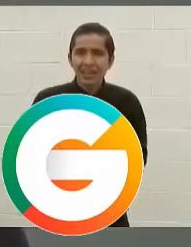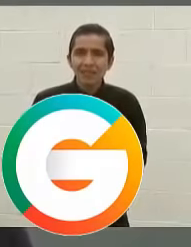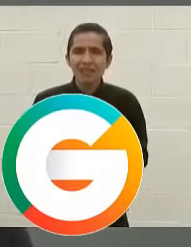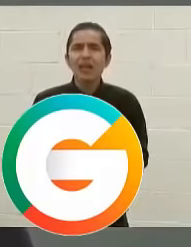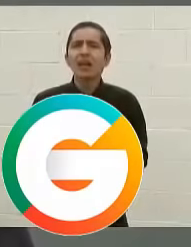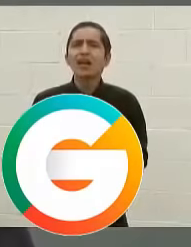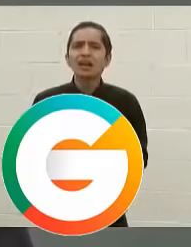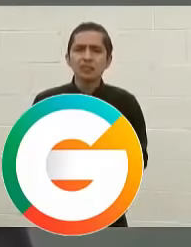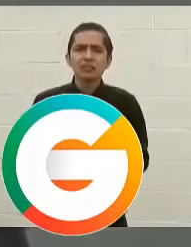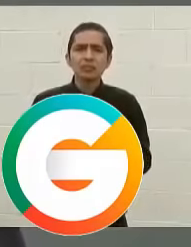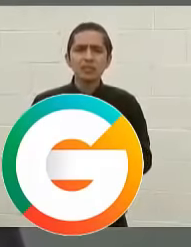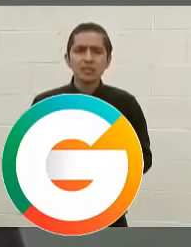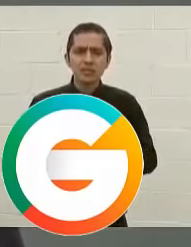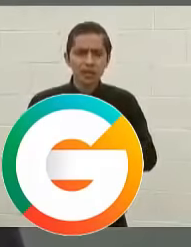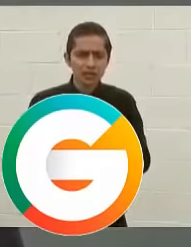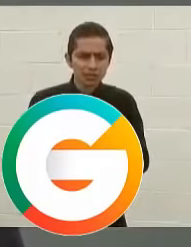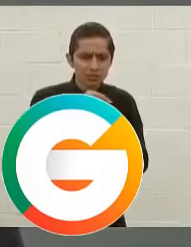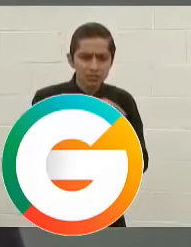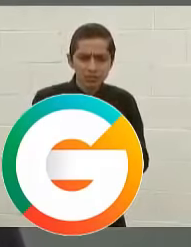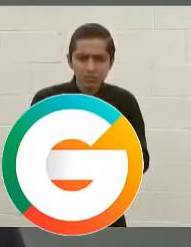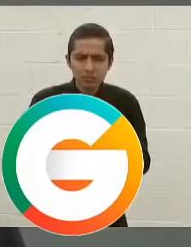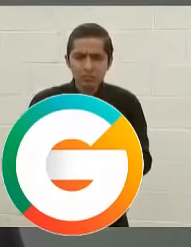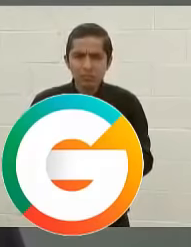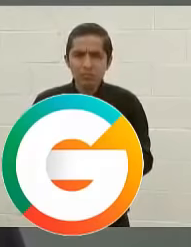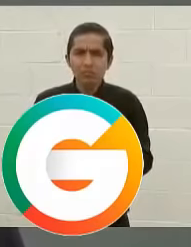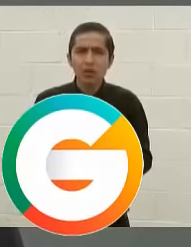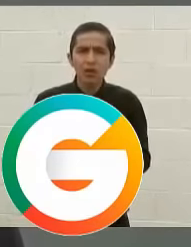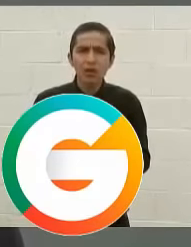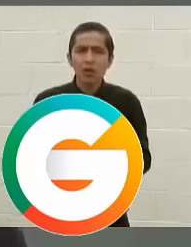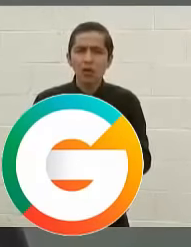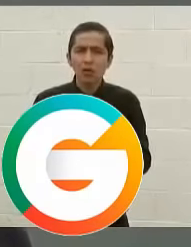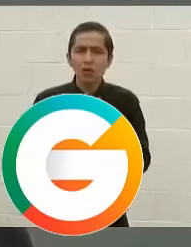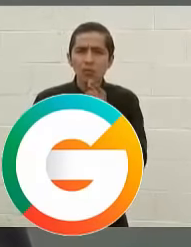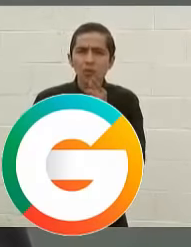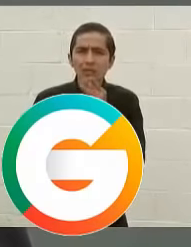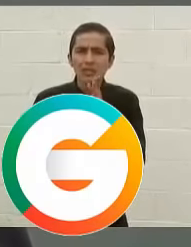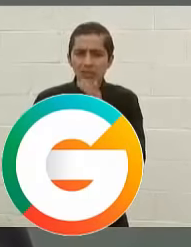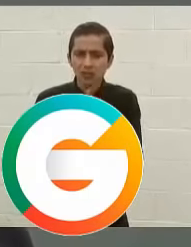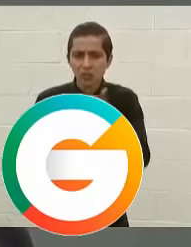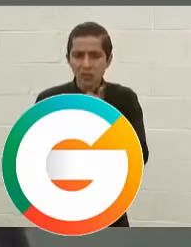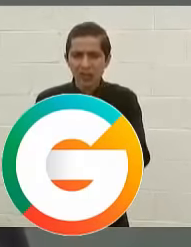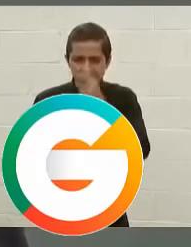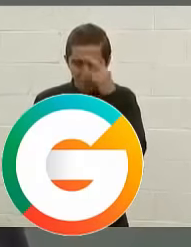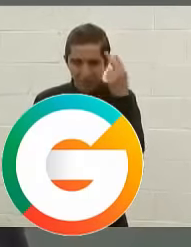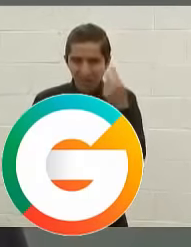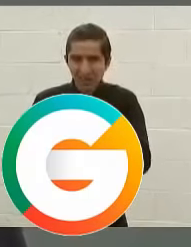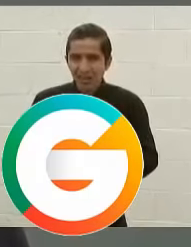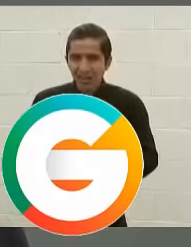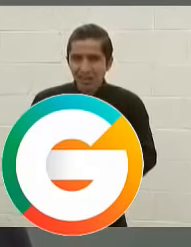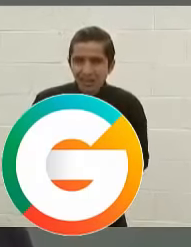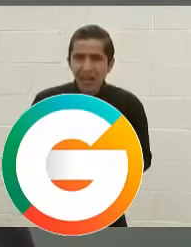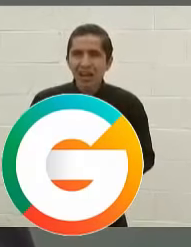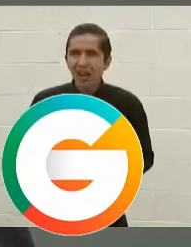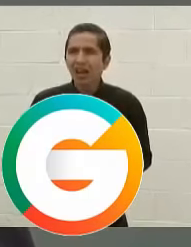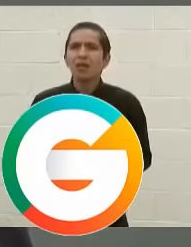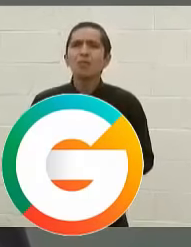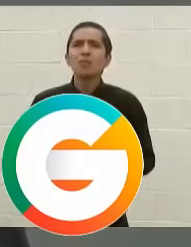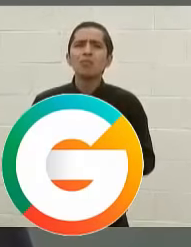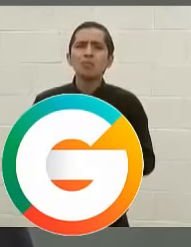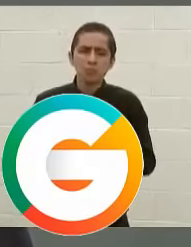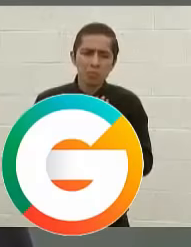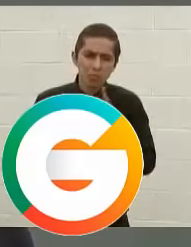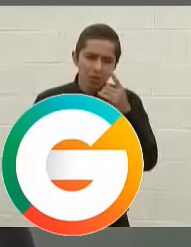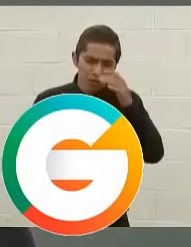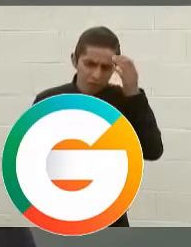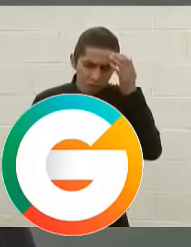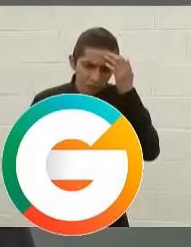de instancias tan potentes como la policía de la Ciudad de México, nos dan capacidad para